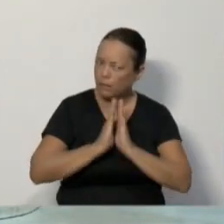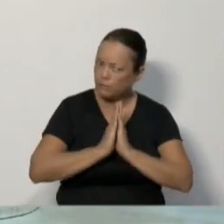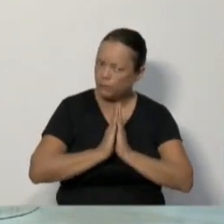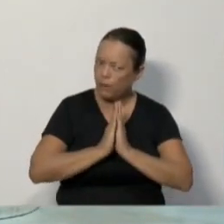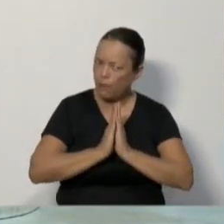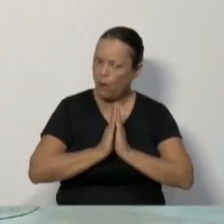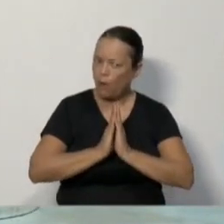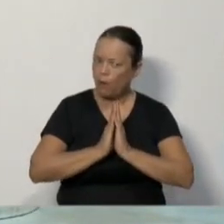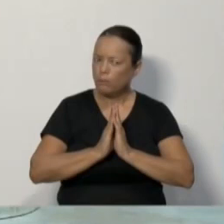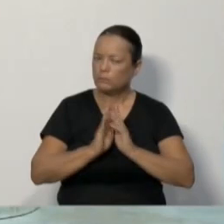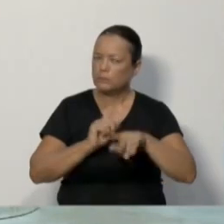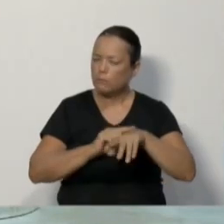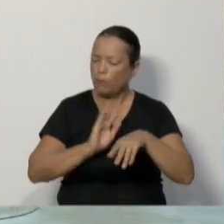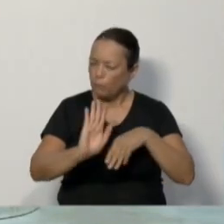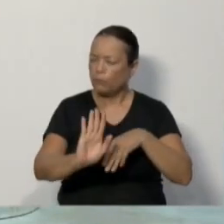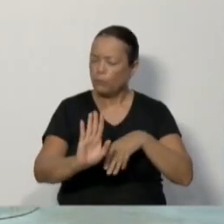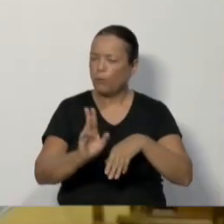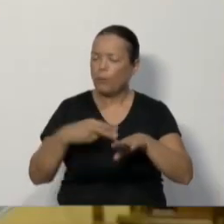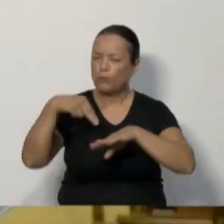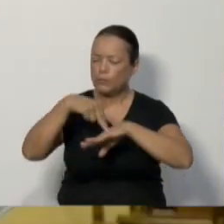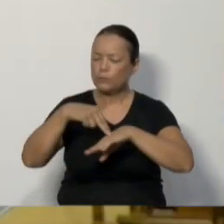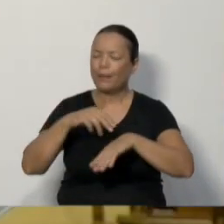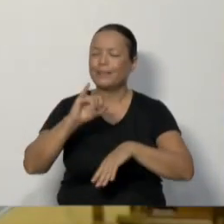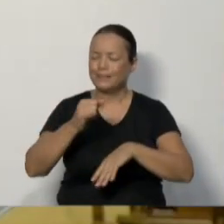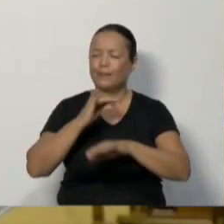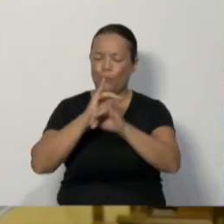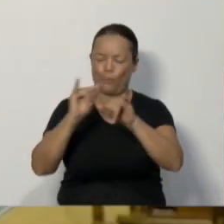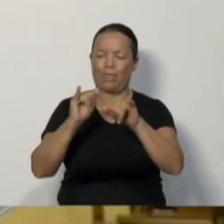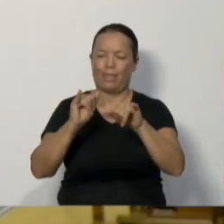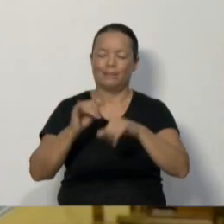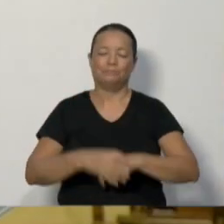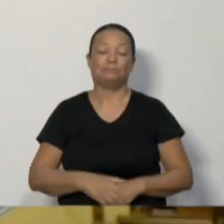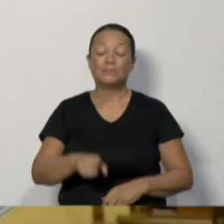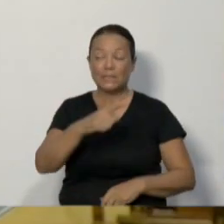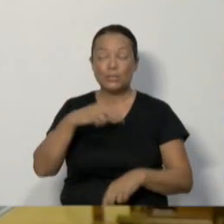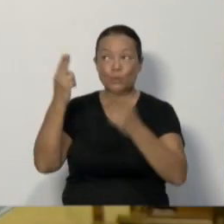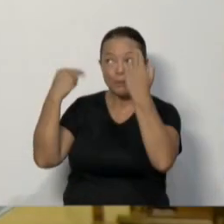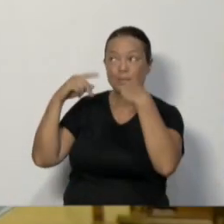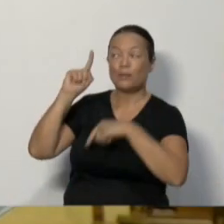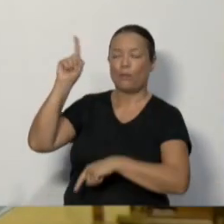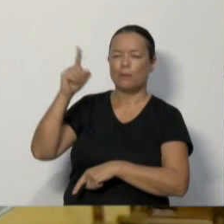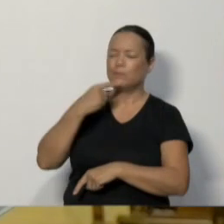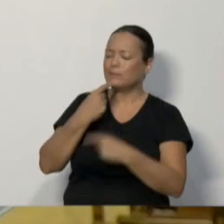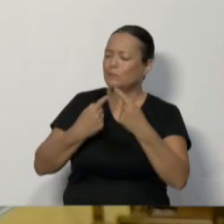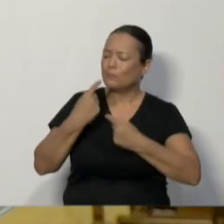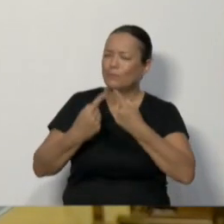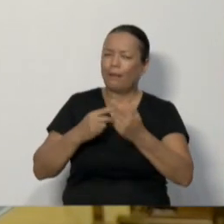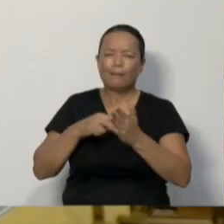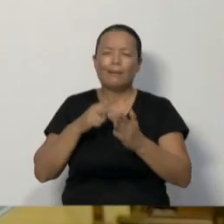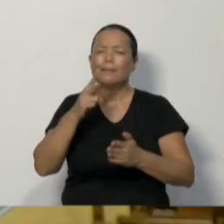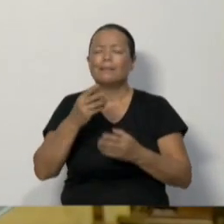Hijo del Hombre resucitara de entre los muertos. Ellos cumplieron esa orden, pero se preguntaban